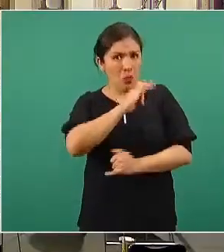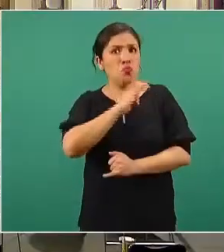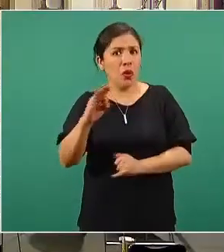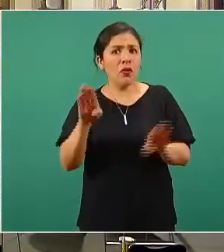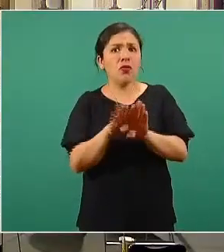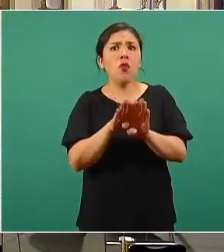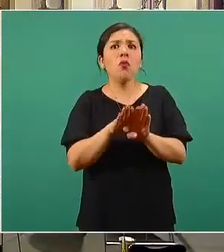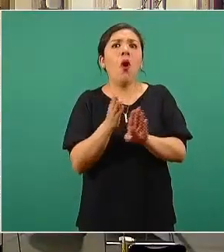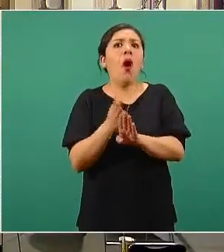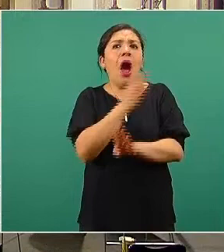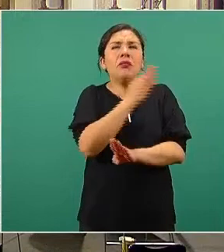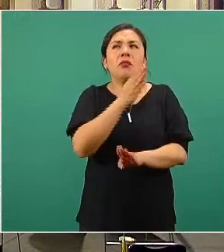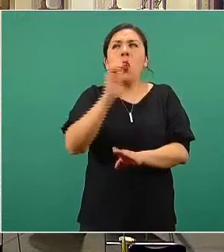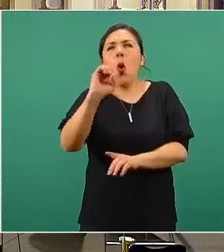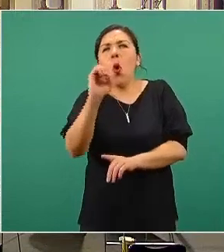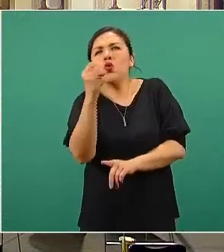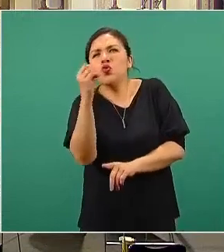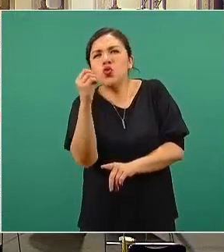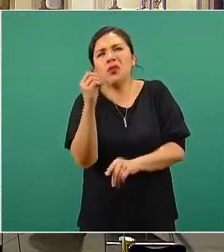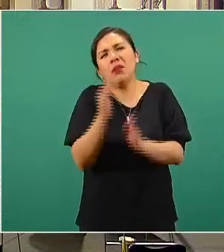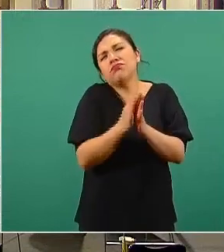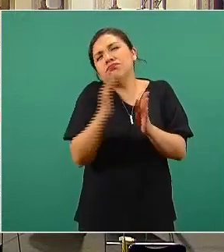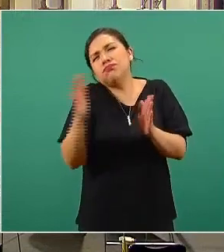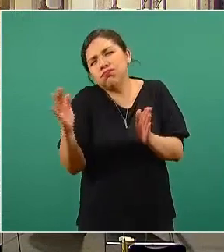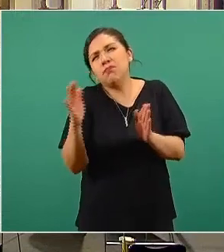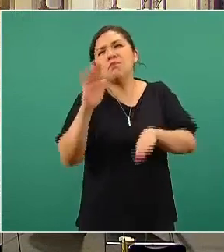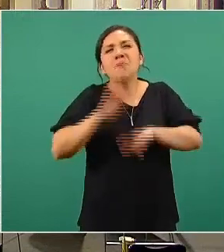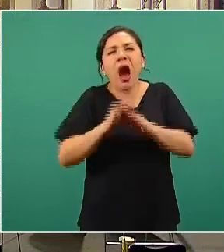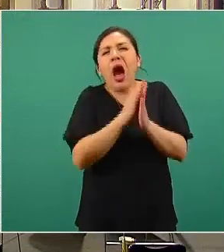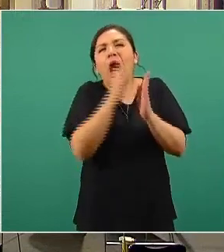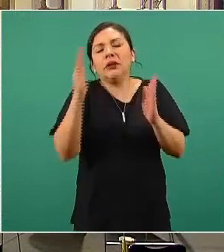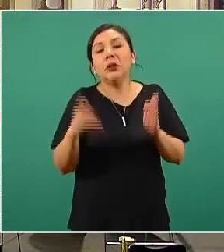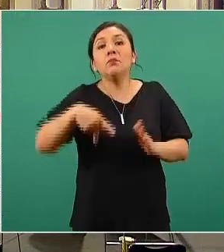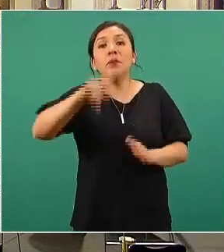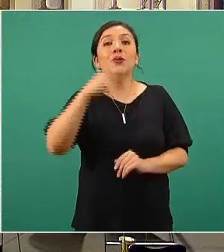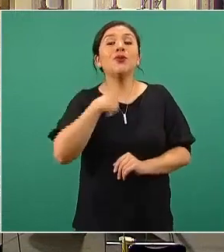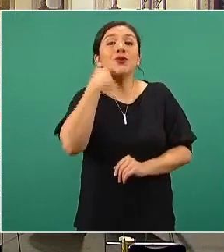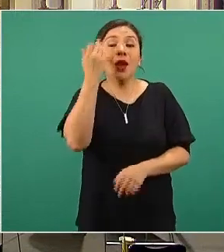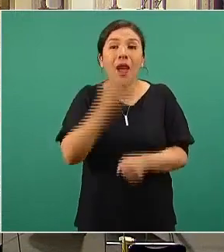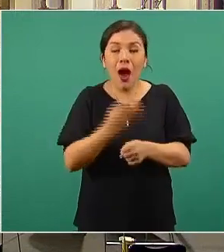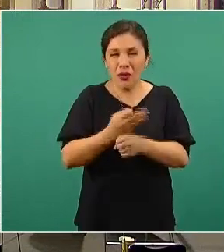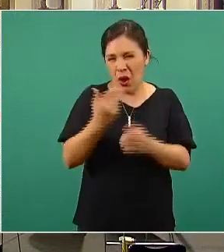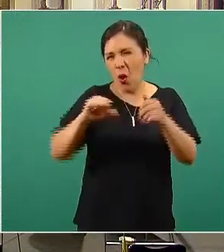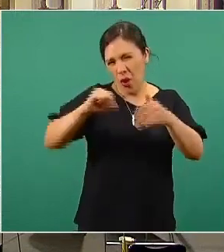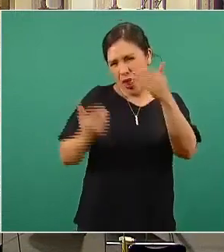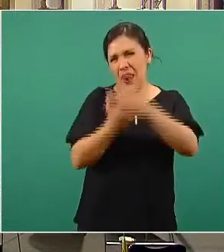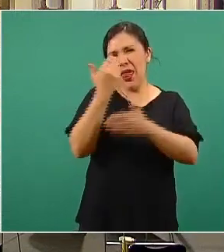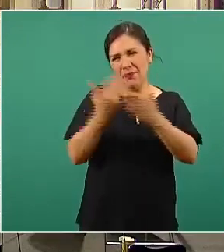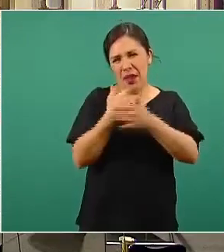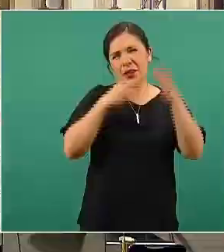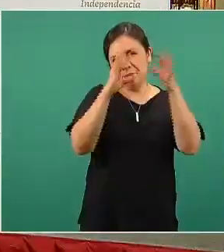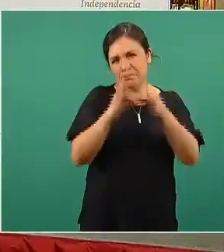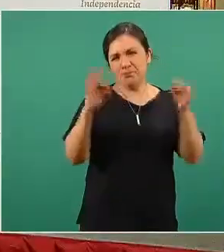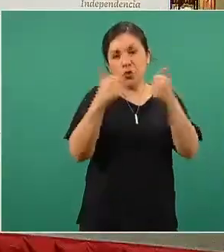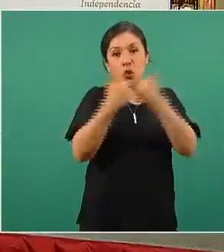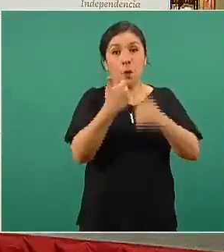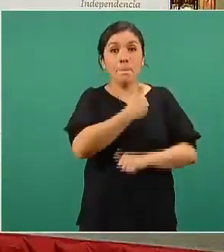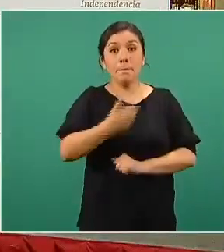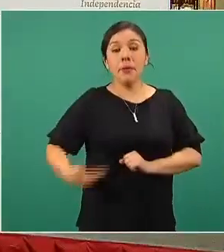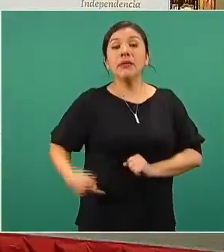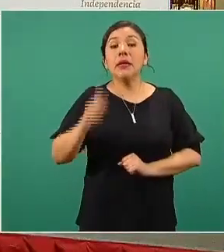algunas semanas en octubre, pero lo que queremos sobre todo, ya lo decíamos esta mañana junto con el presidente,